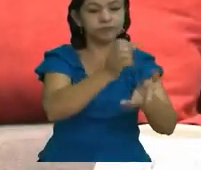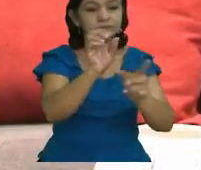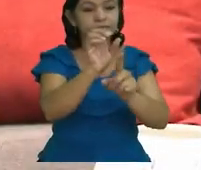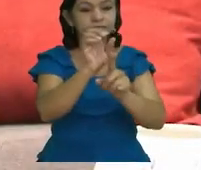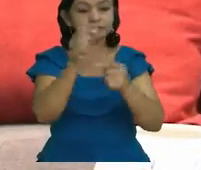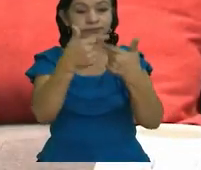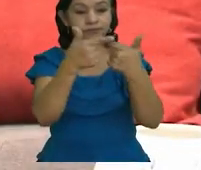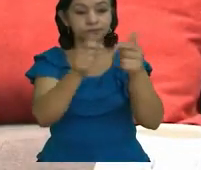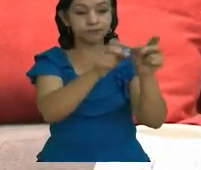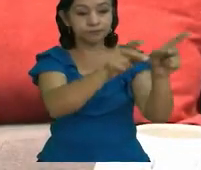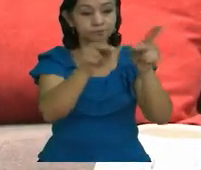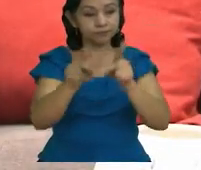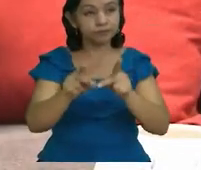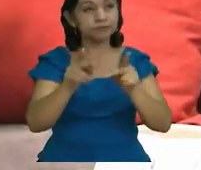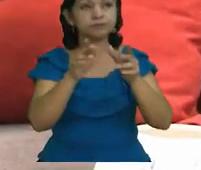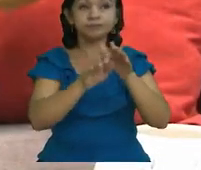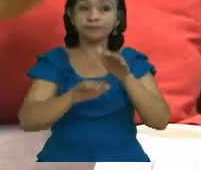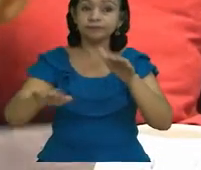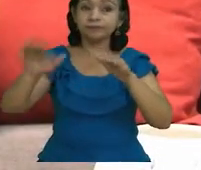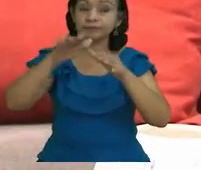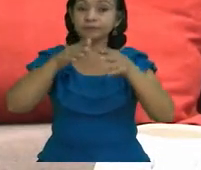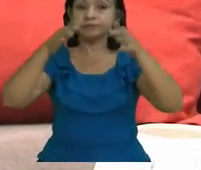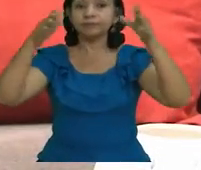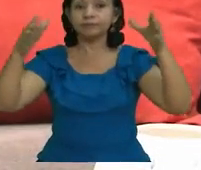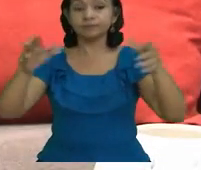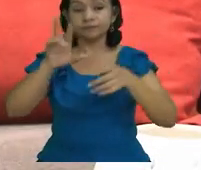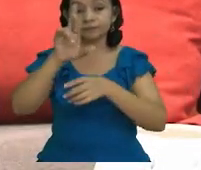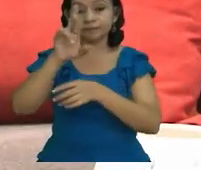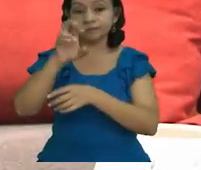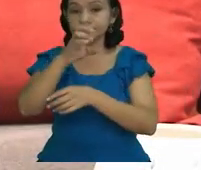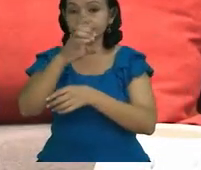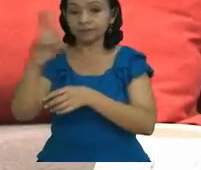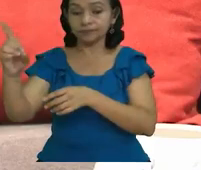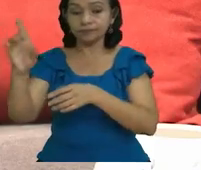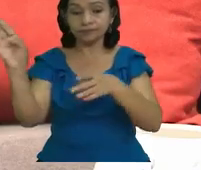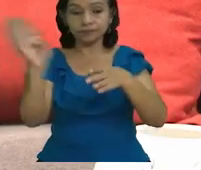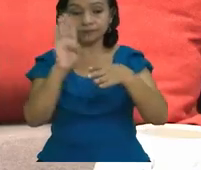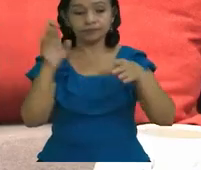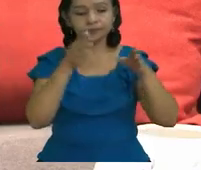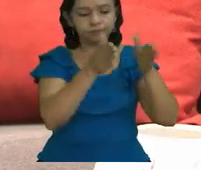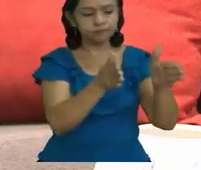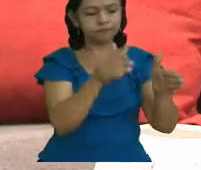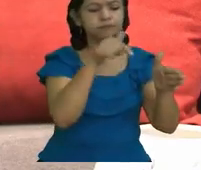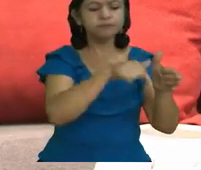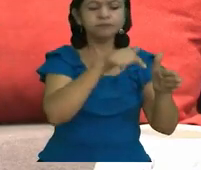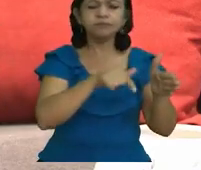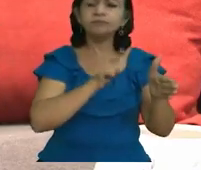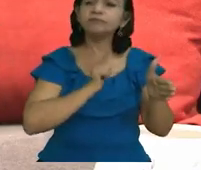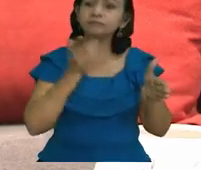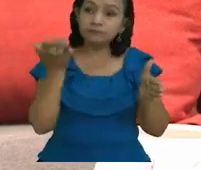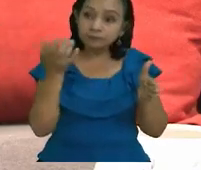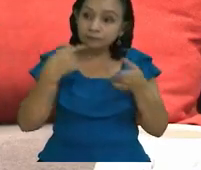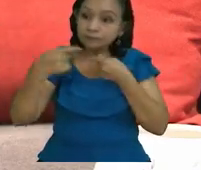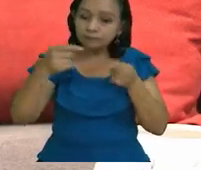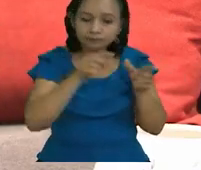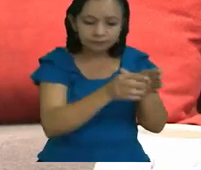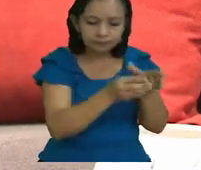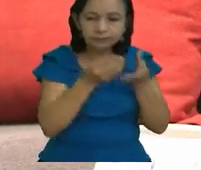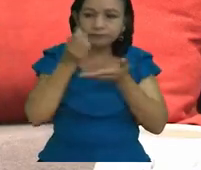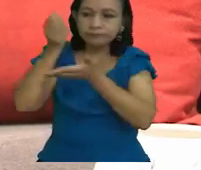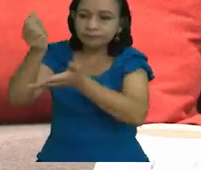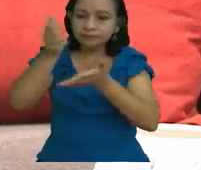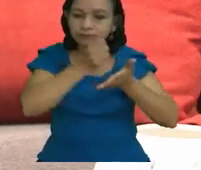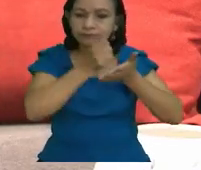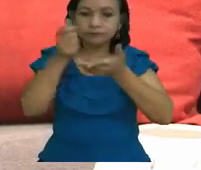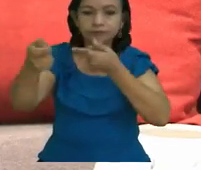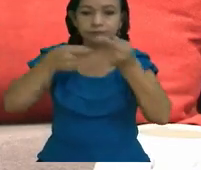productores, a seguir ampliando la red de bancos comunitarios de semilla, y vamos a seguir trabajando también con lo que es